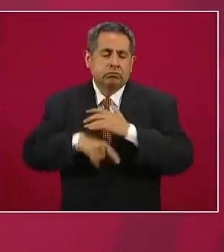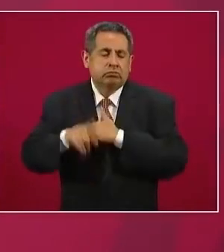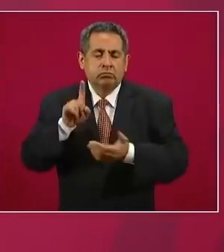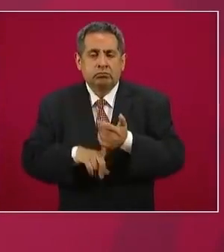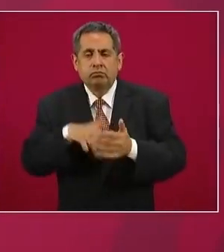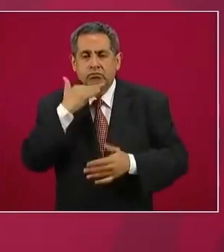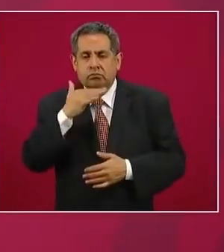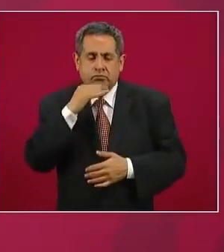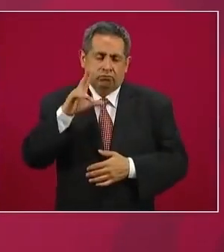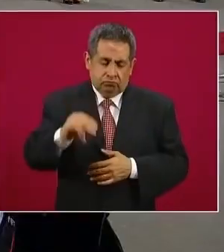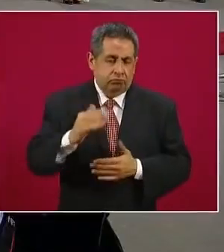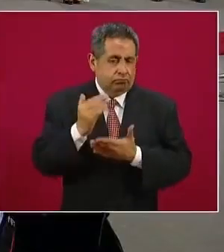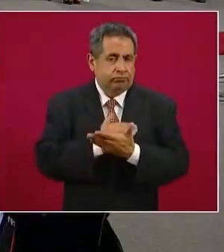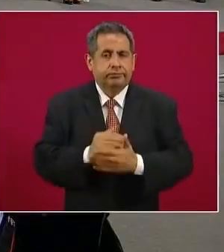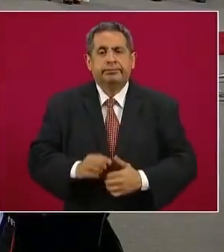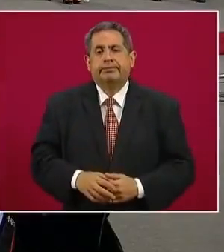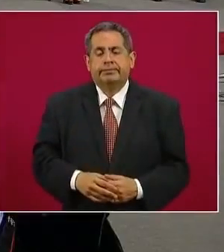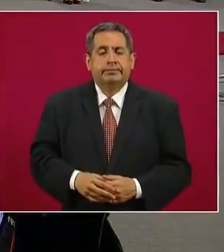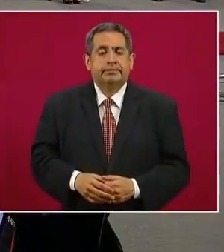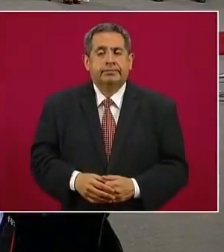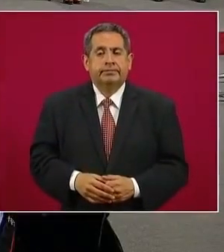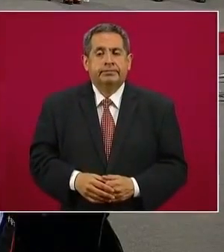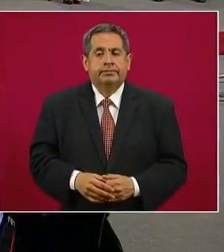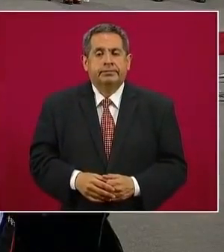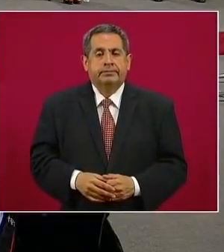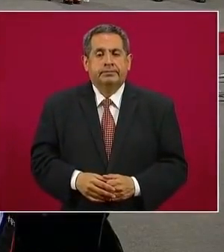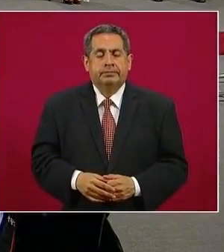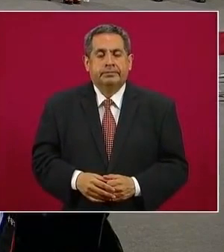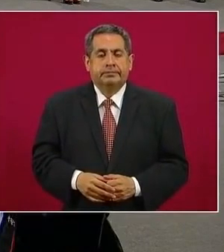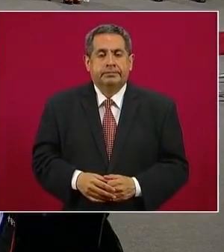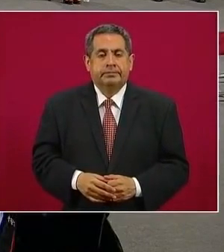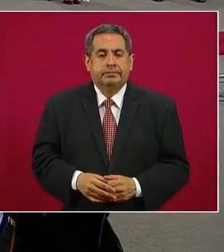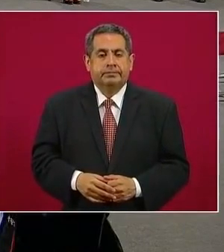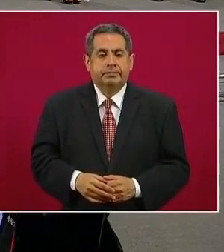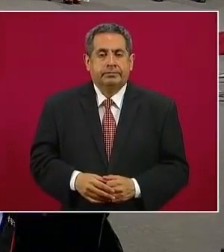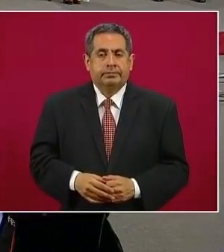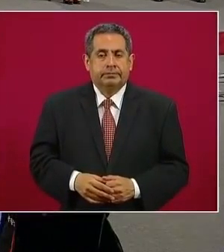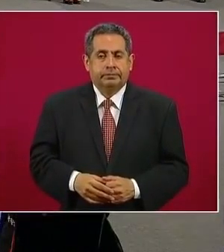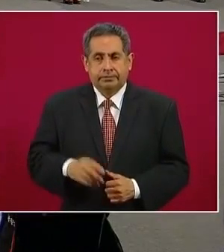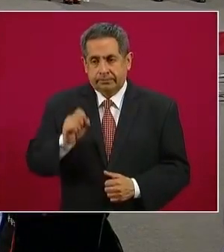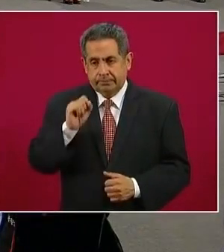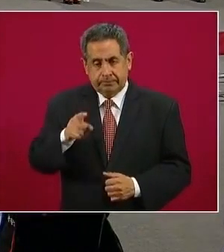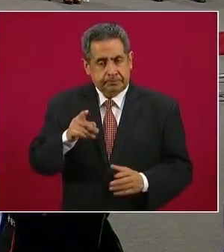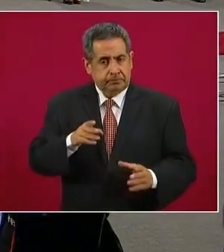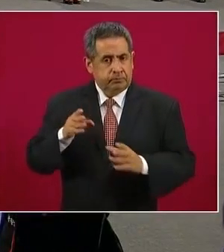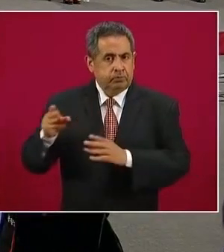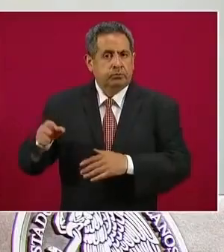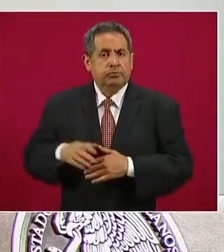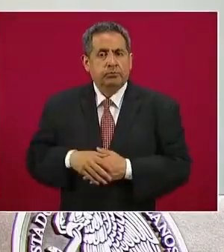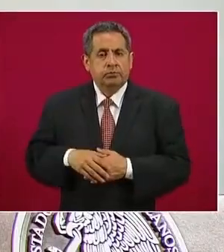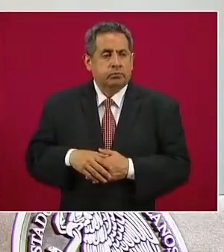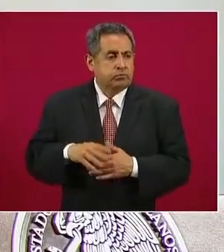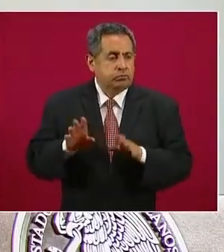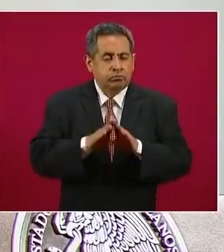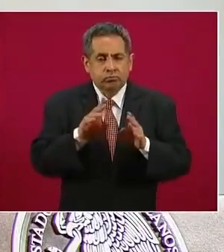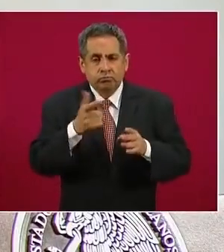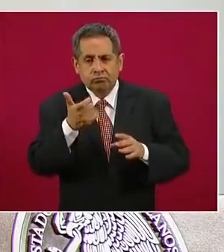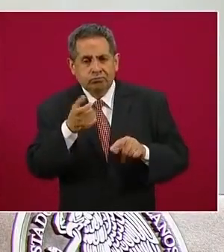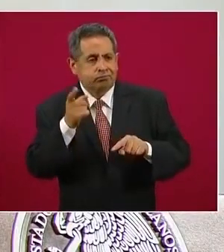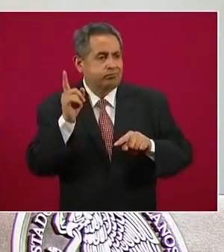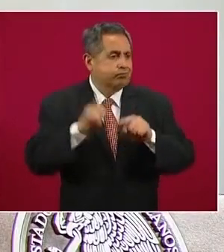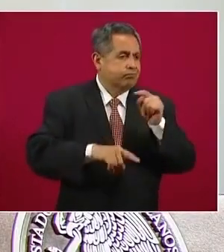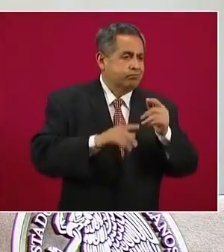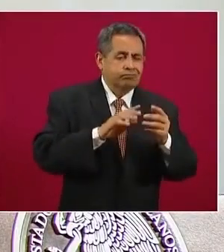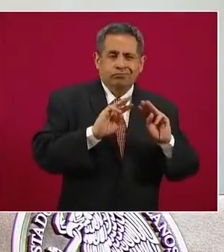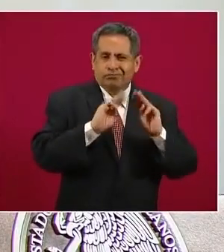santiago nieto señaló nosotros por obligación legal tenemos que generar un convenio de colaboración con el ine se hizo en